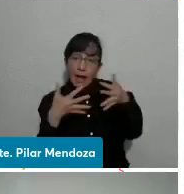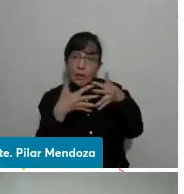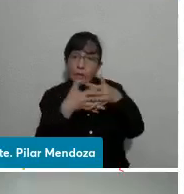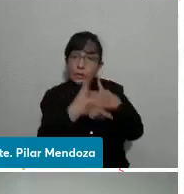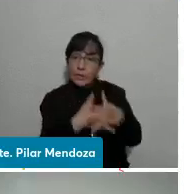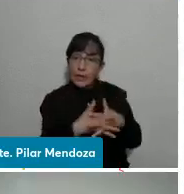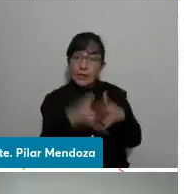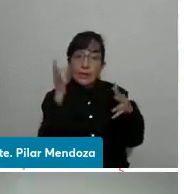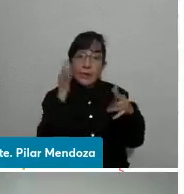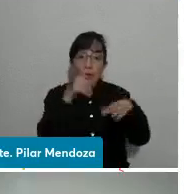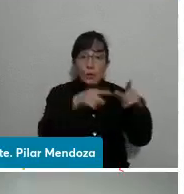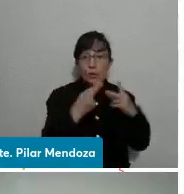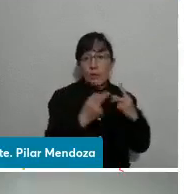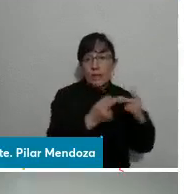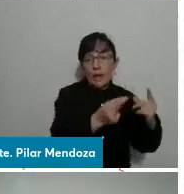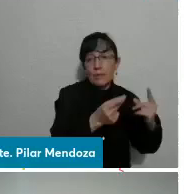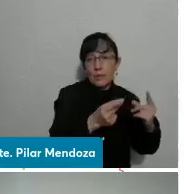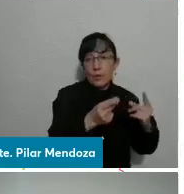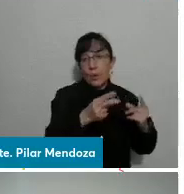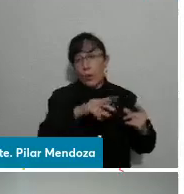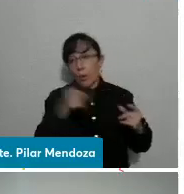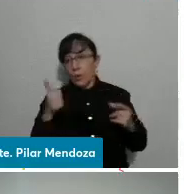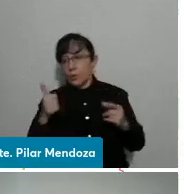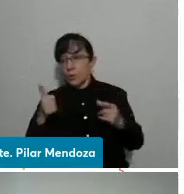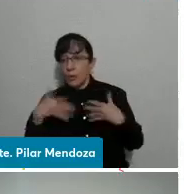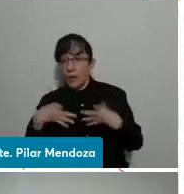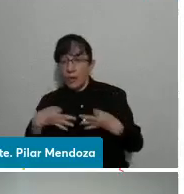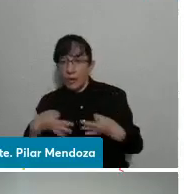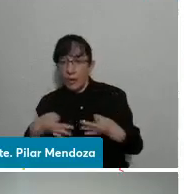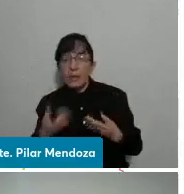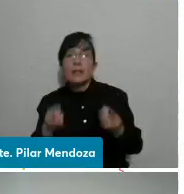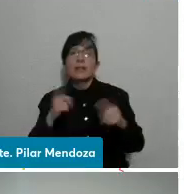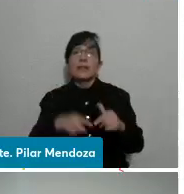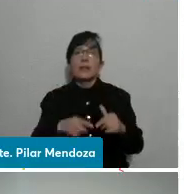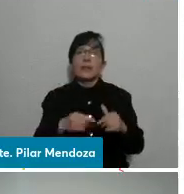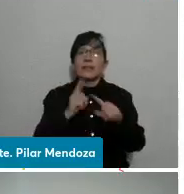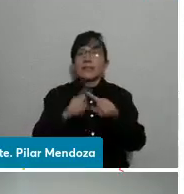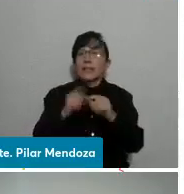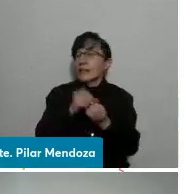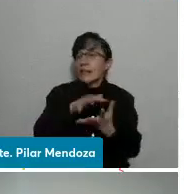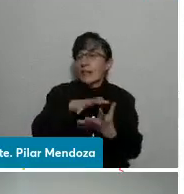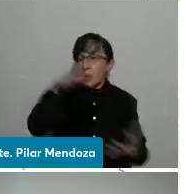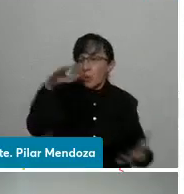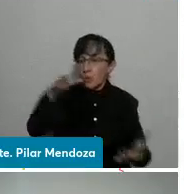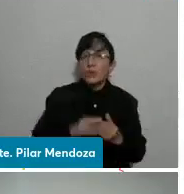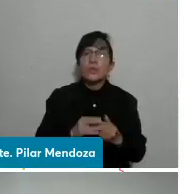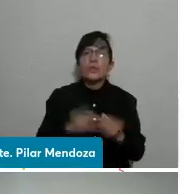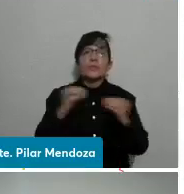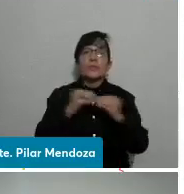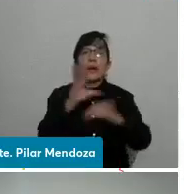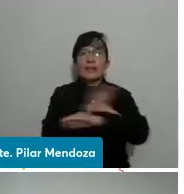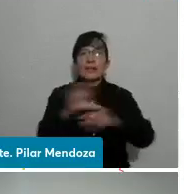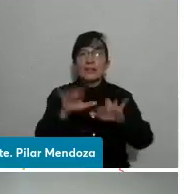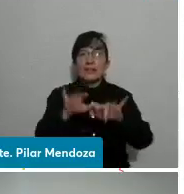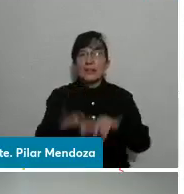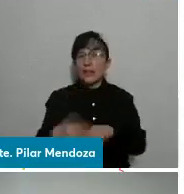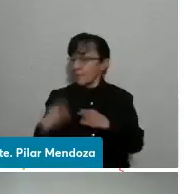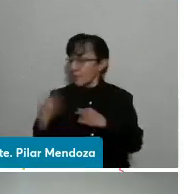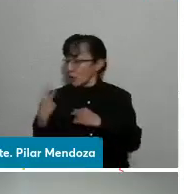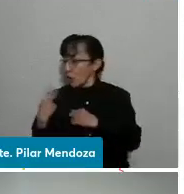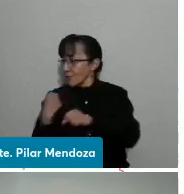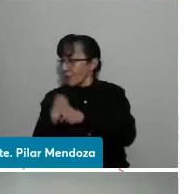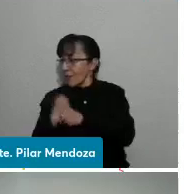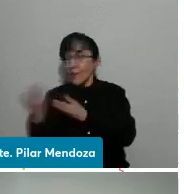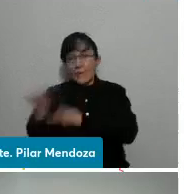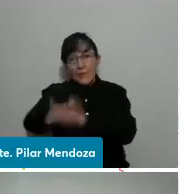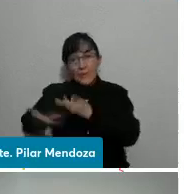ritmos, en cuanto a recursos, en cuanto a trabajo colaborativo y en orientación,